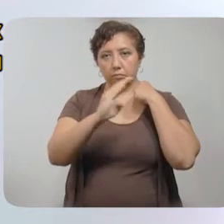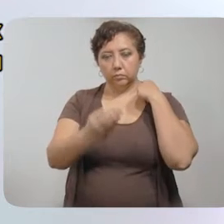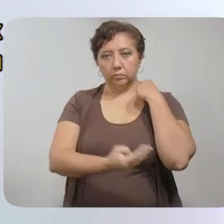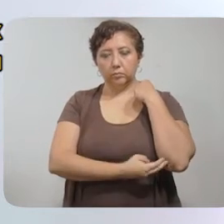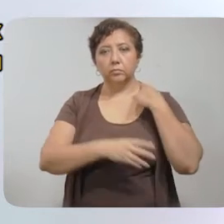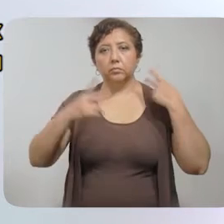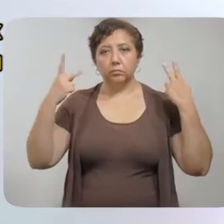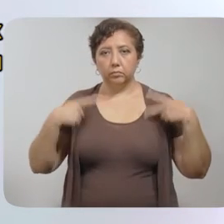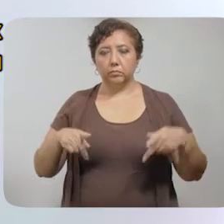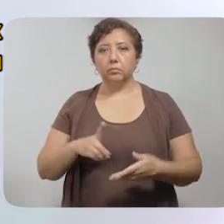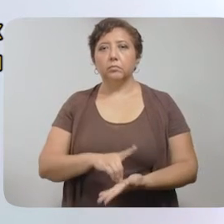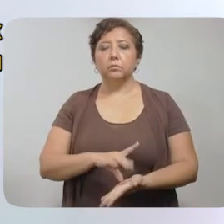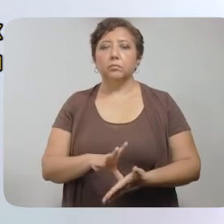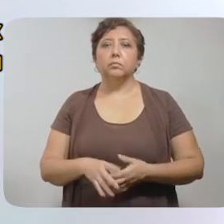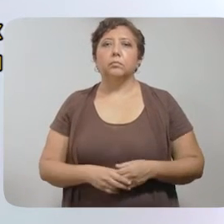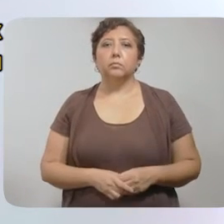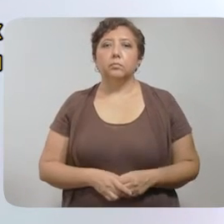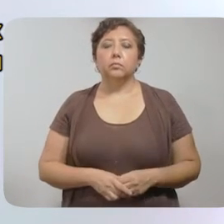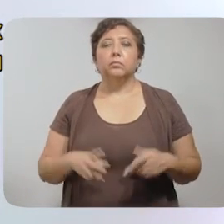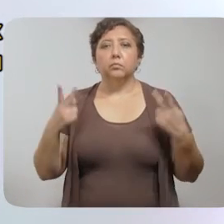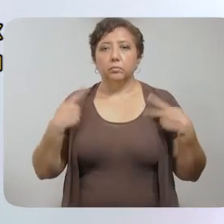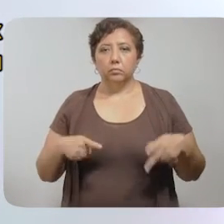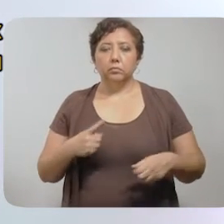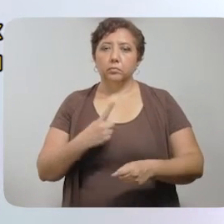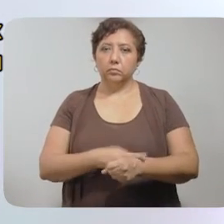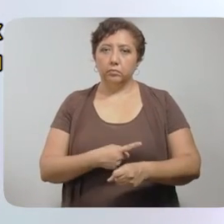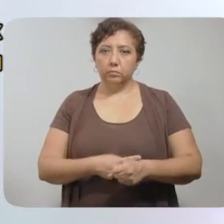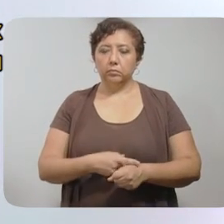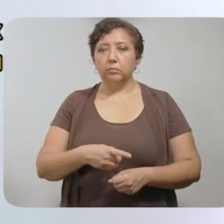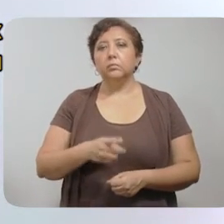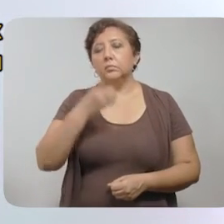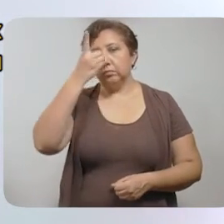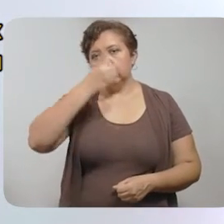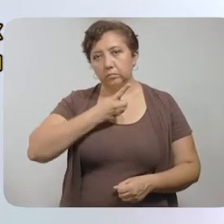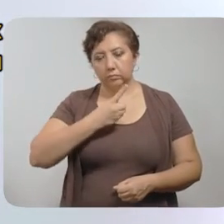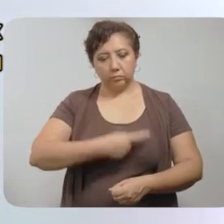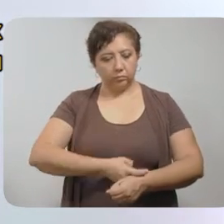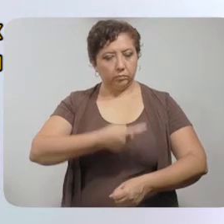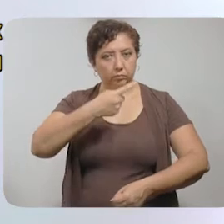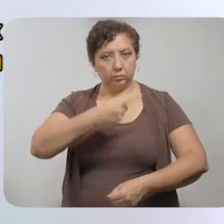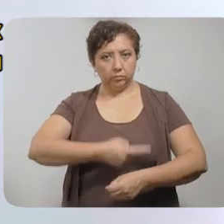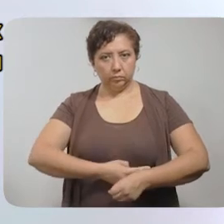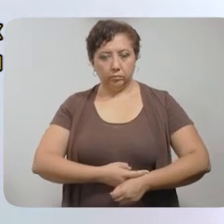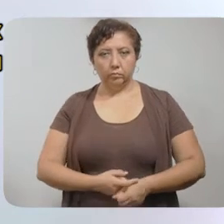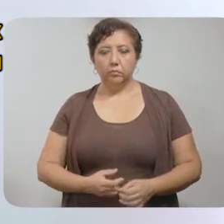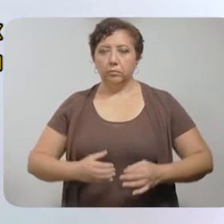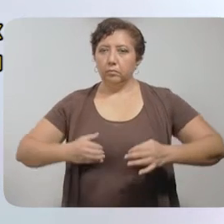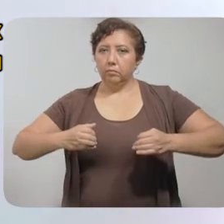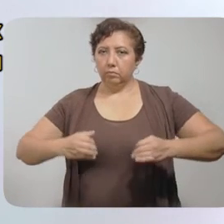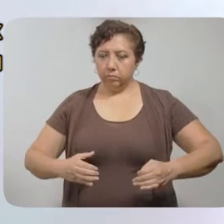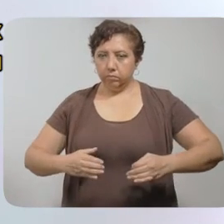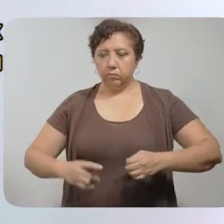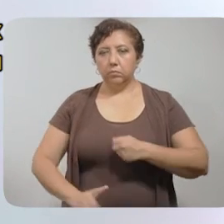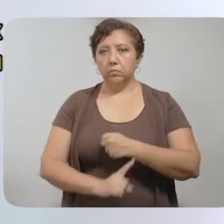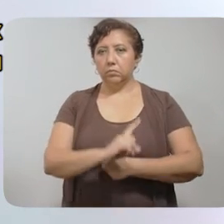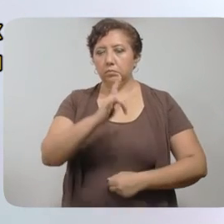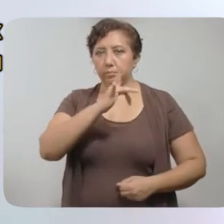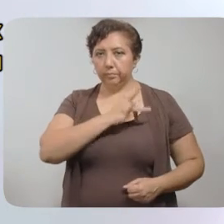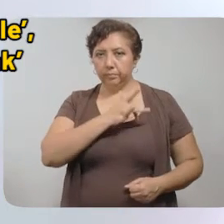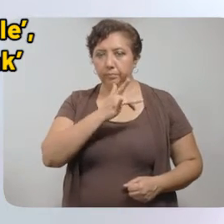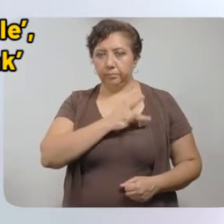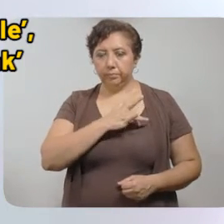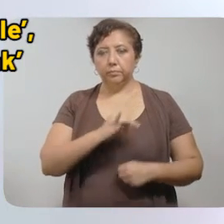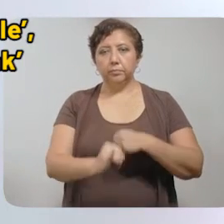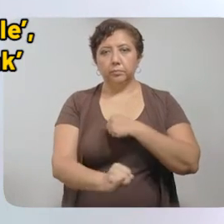embarazadas, personas con discapacidad, personas con padecimientos como diabetes, hipertensión, sobrepeso, problemas